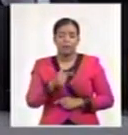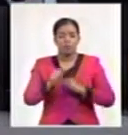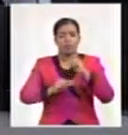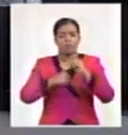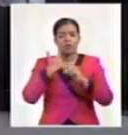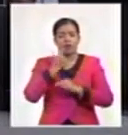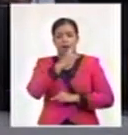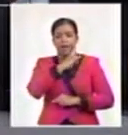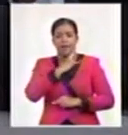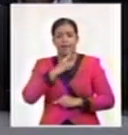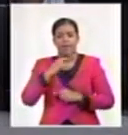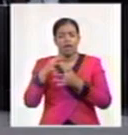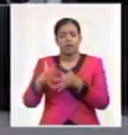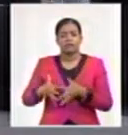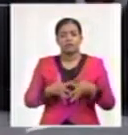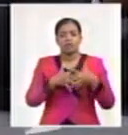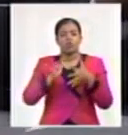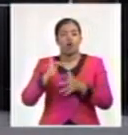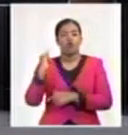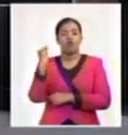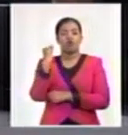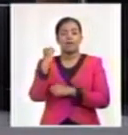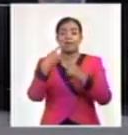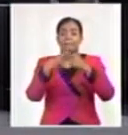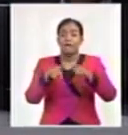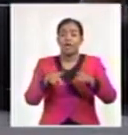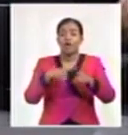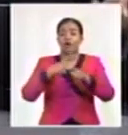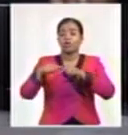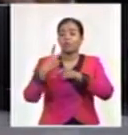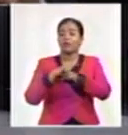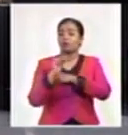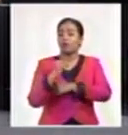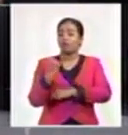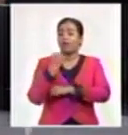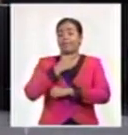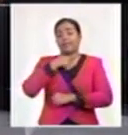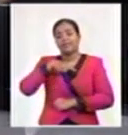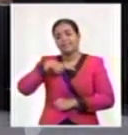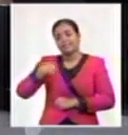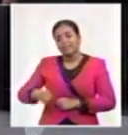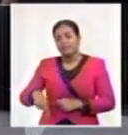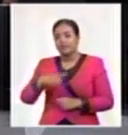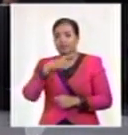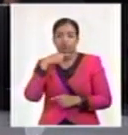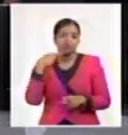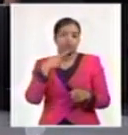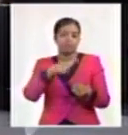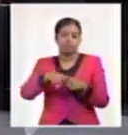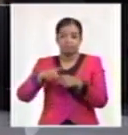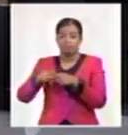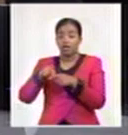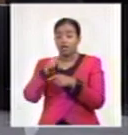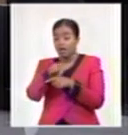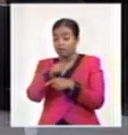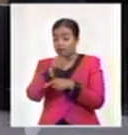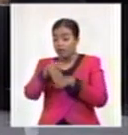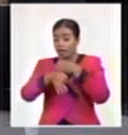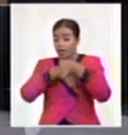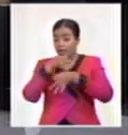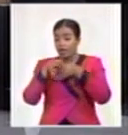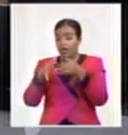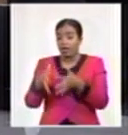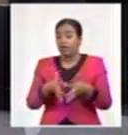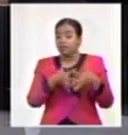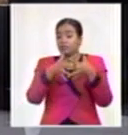de Estados Unidos como ese hegemón, como esa potencia. Usted hablaba, por ejemplo, de esta tesis de que Estados Unidos, este planteamiento de que Estados Unidos